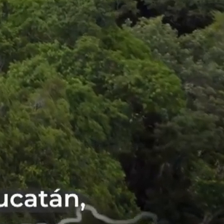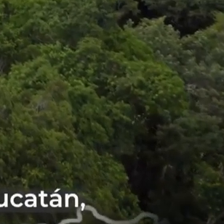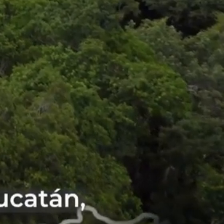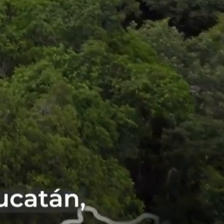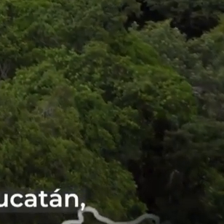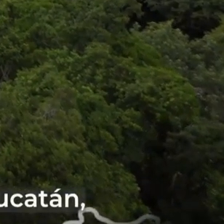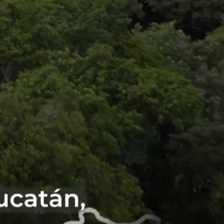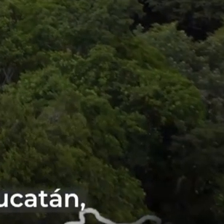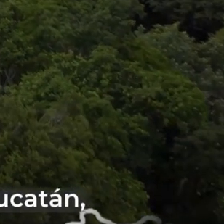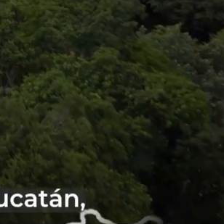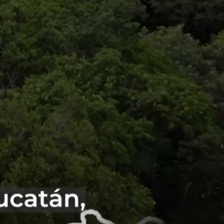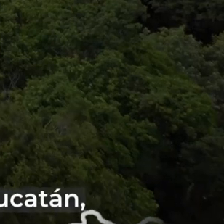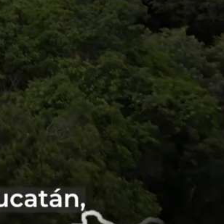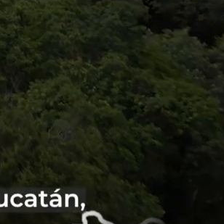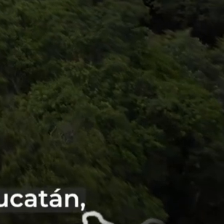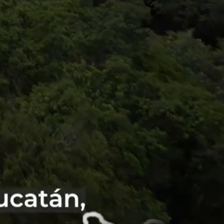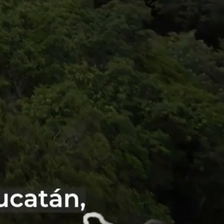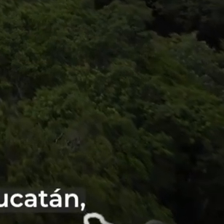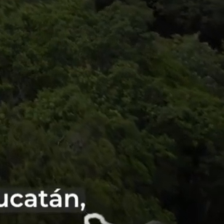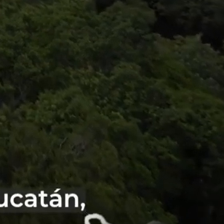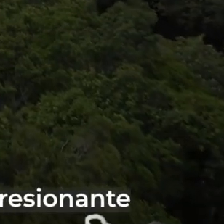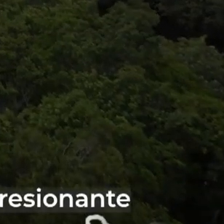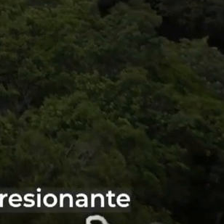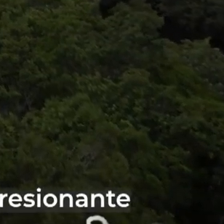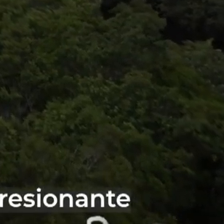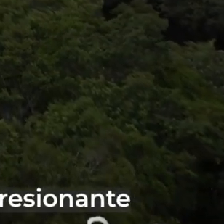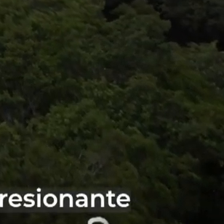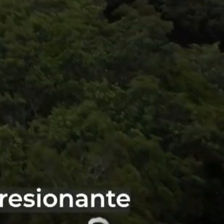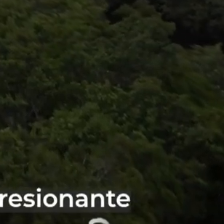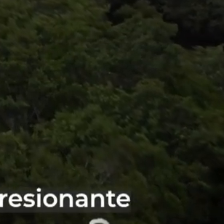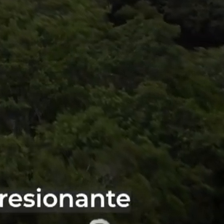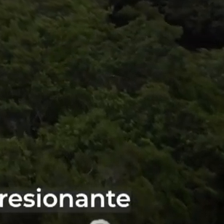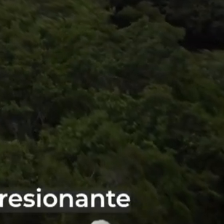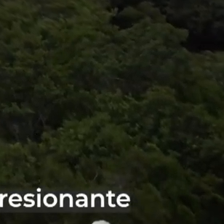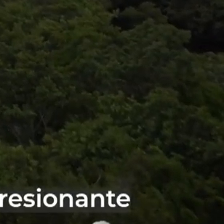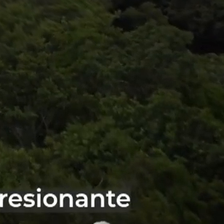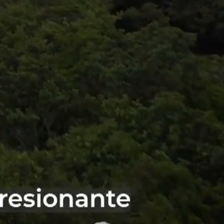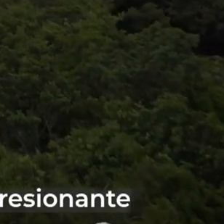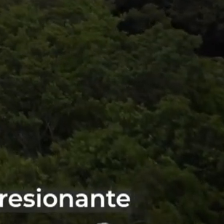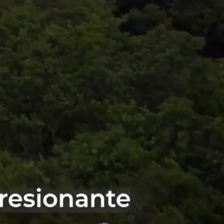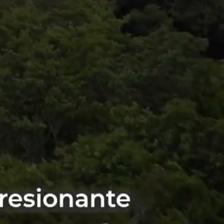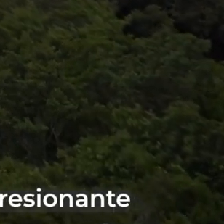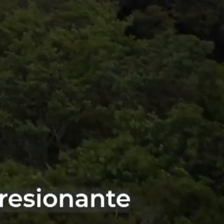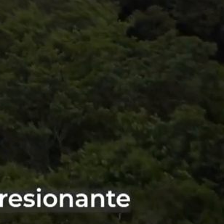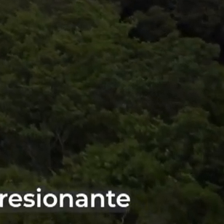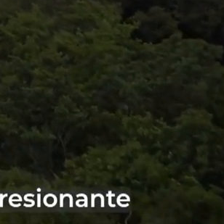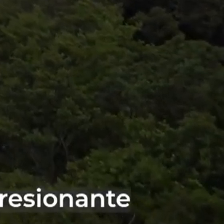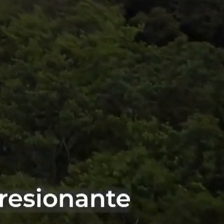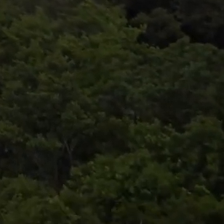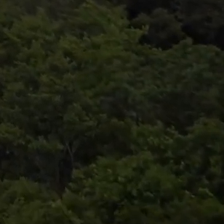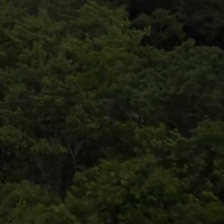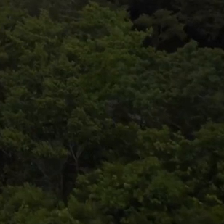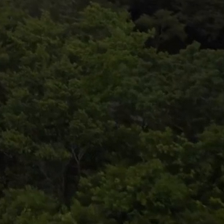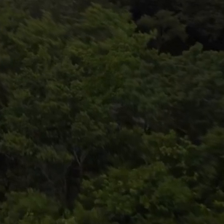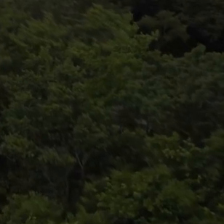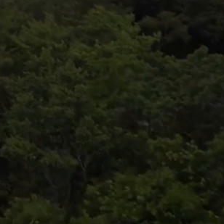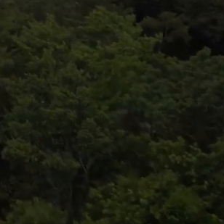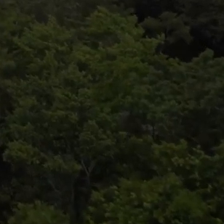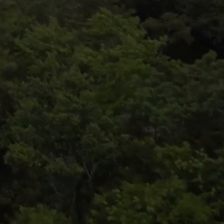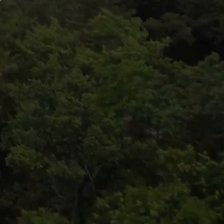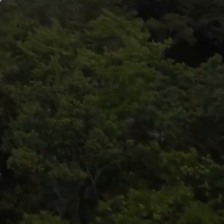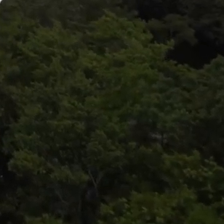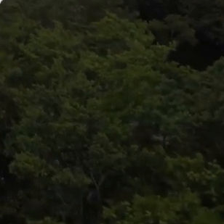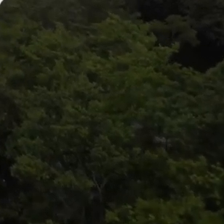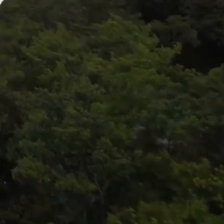Ubicada hacia el este de la península de Yucatán, en una caleta en la medianía de la bella e impresionante costa caribeña de